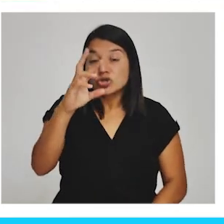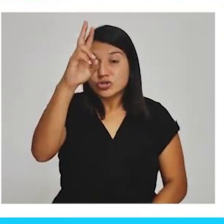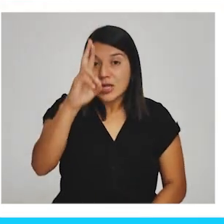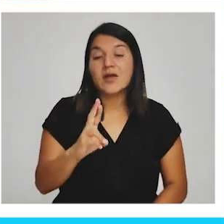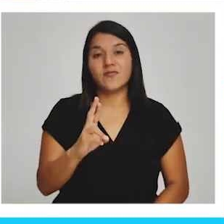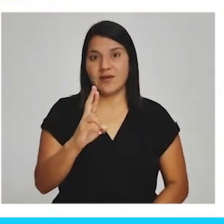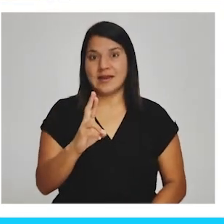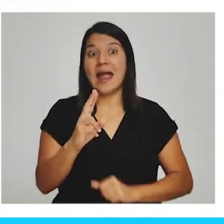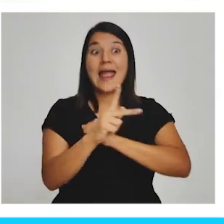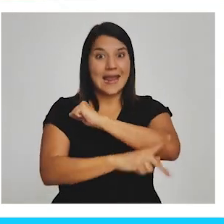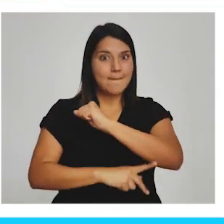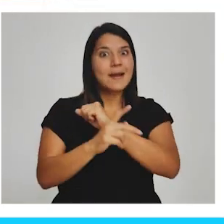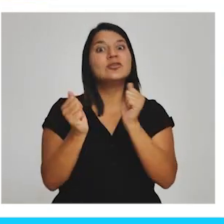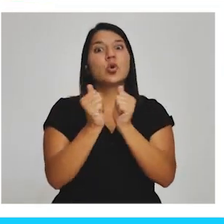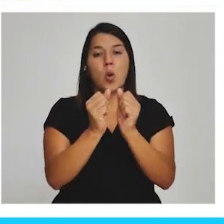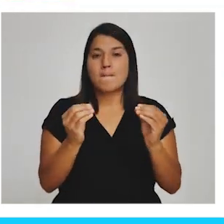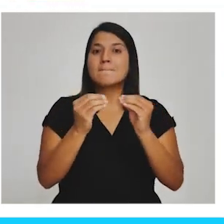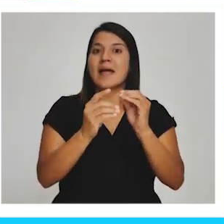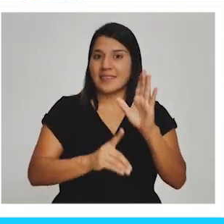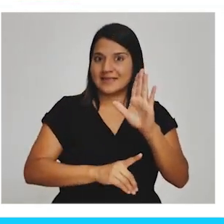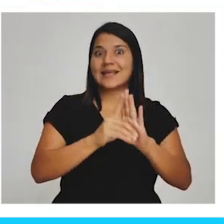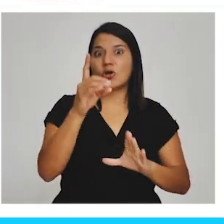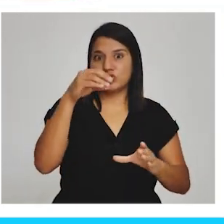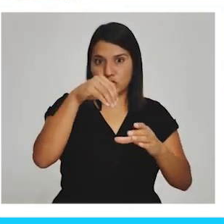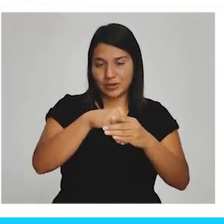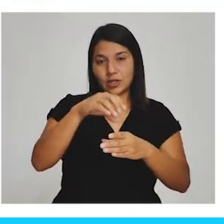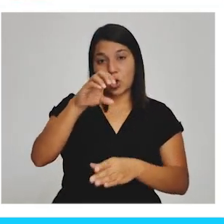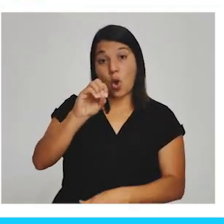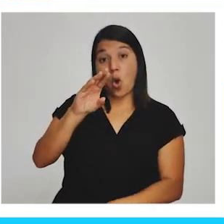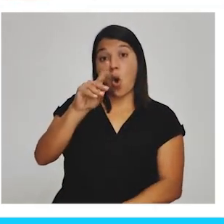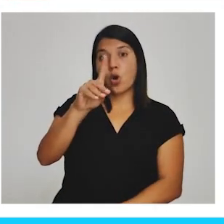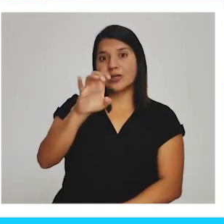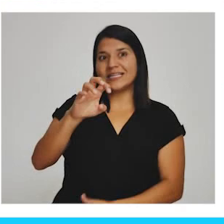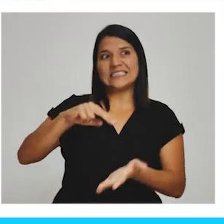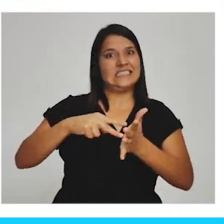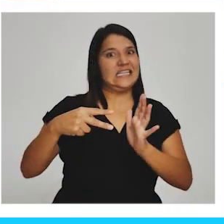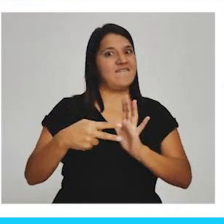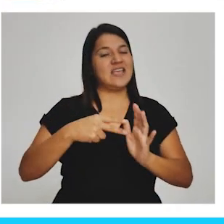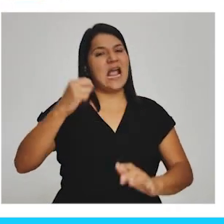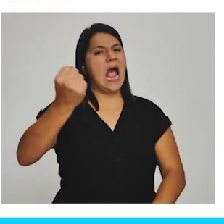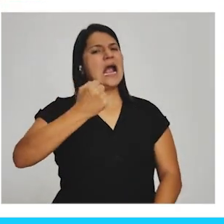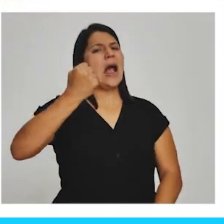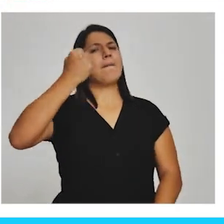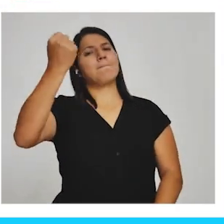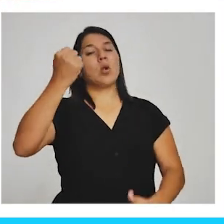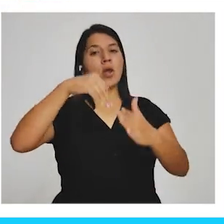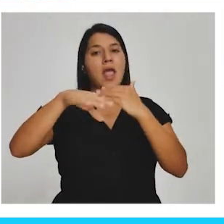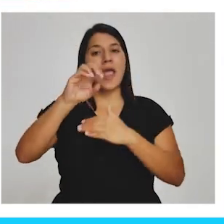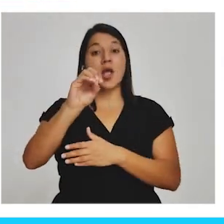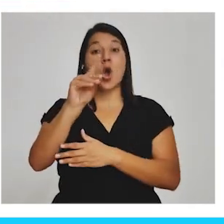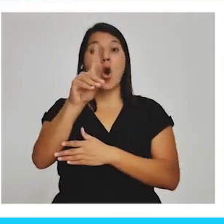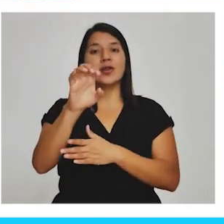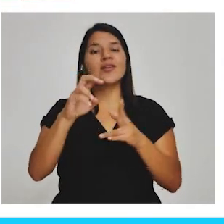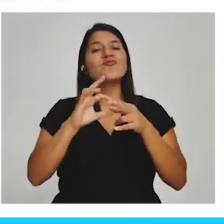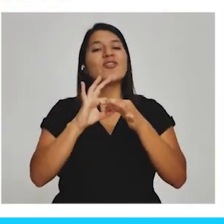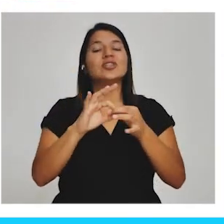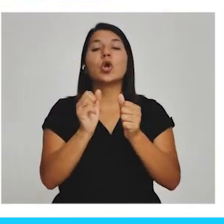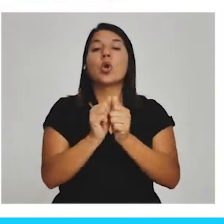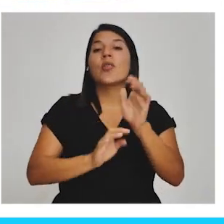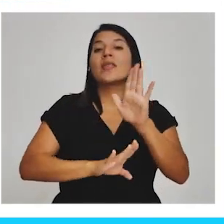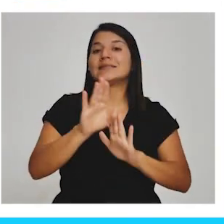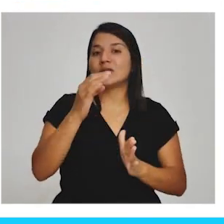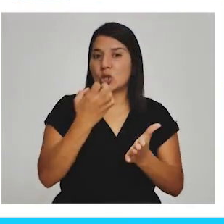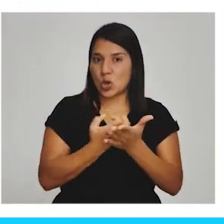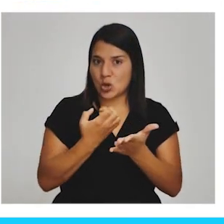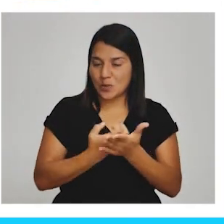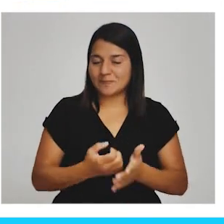este año de los miembros de la OCDE. O sea, somos el campeón de la OCDE en materia de crecimiento económico. Por